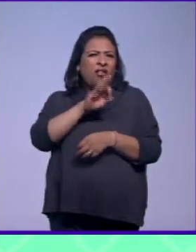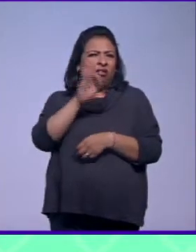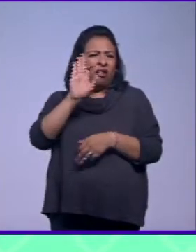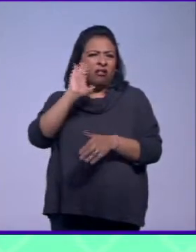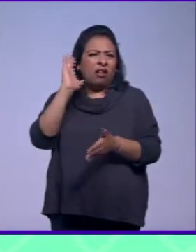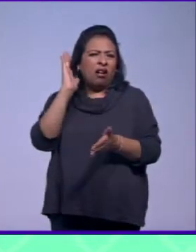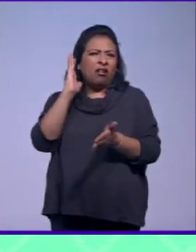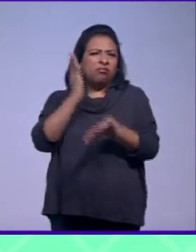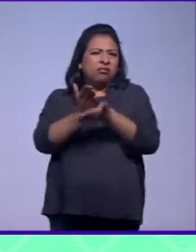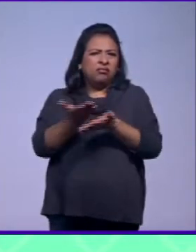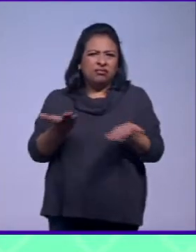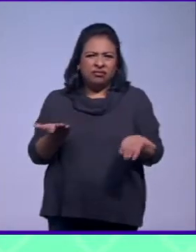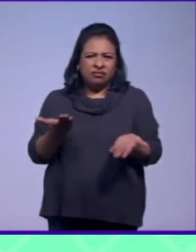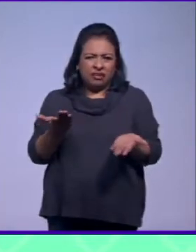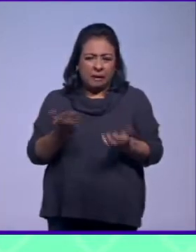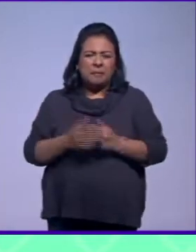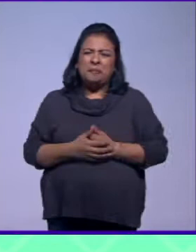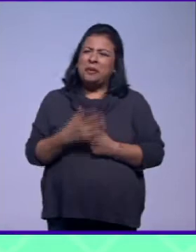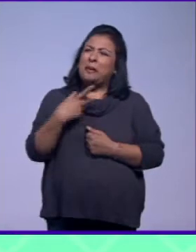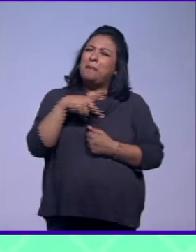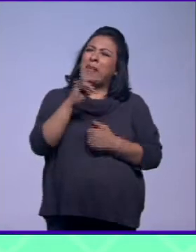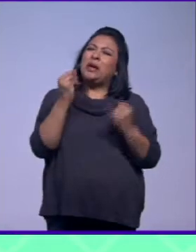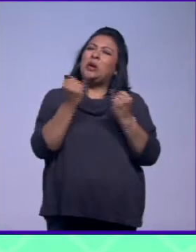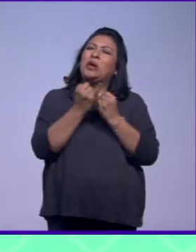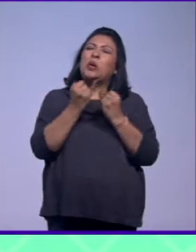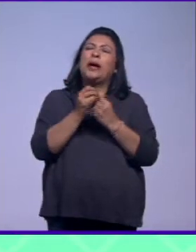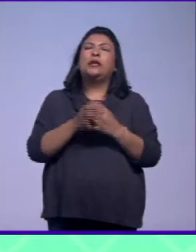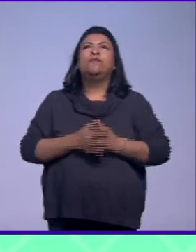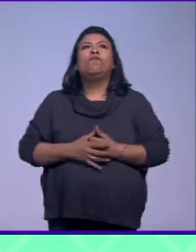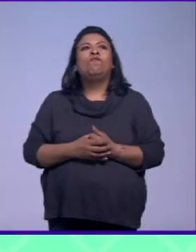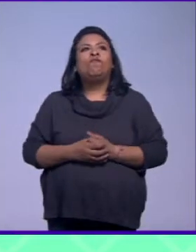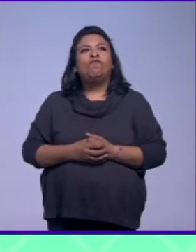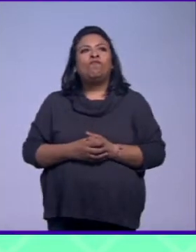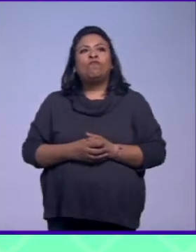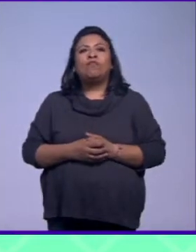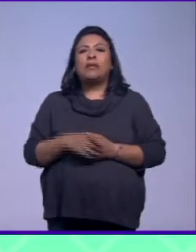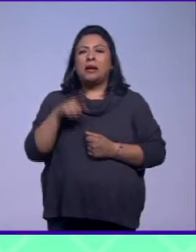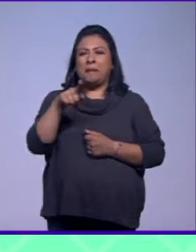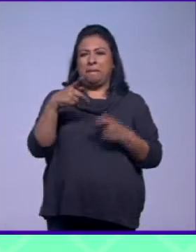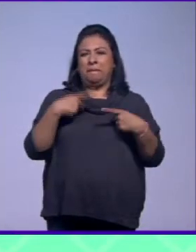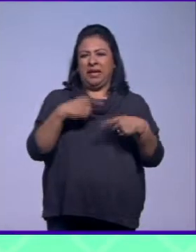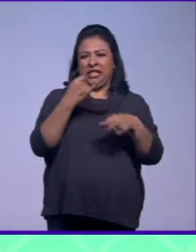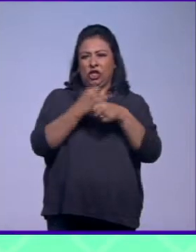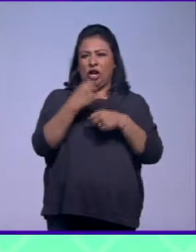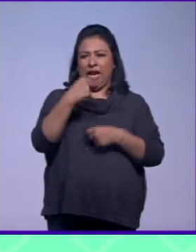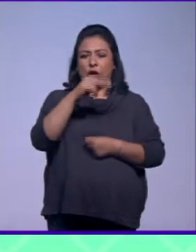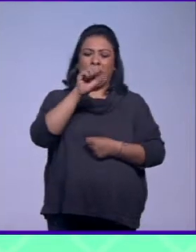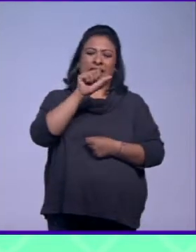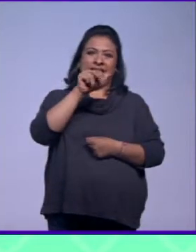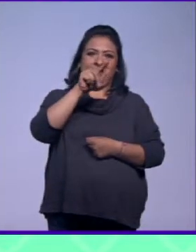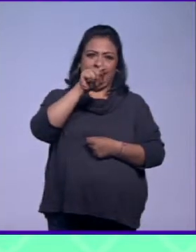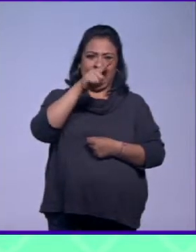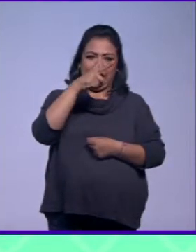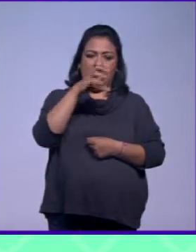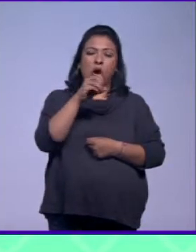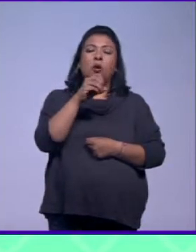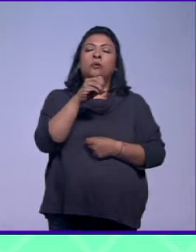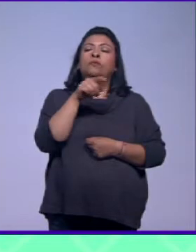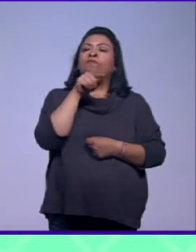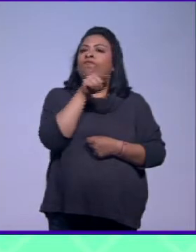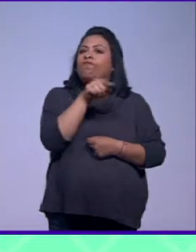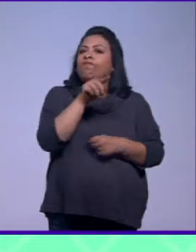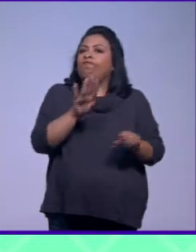pero también sabes este este personaje santiago es un personaje que